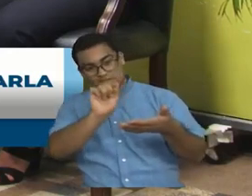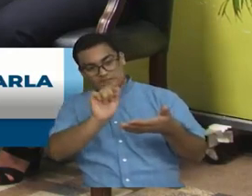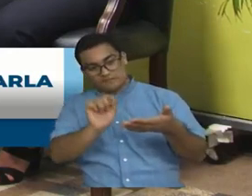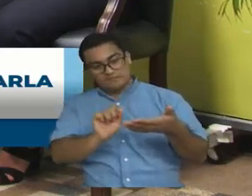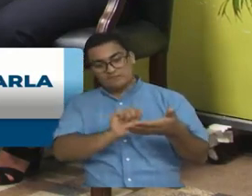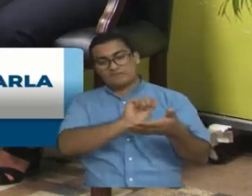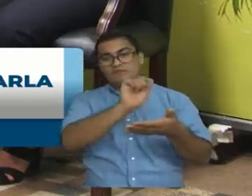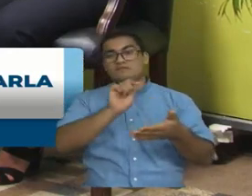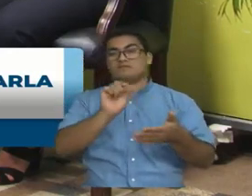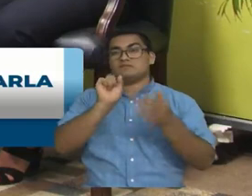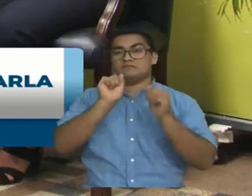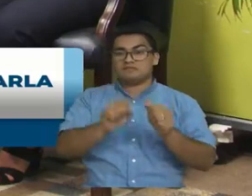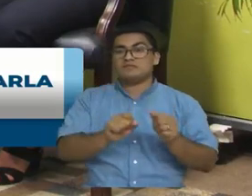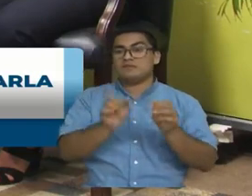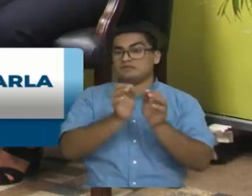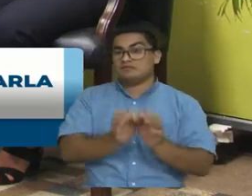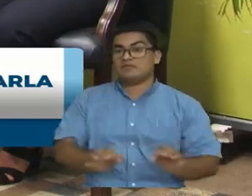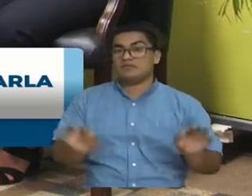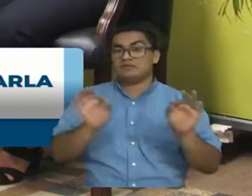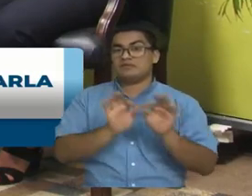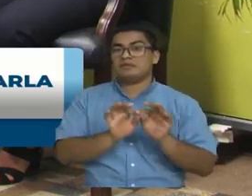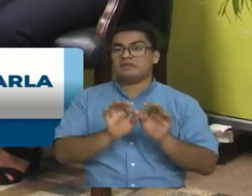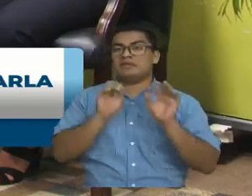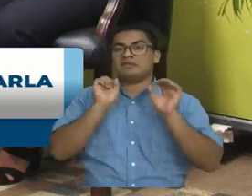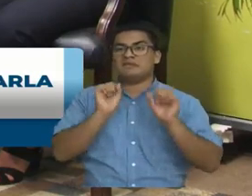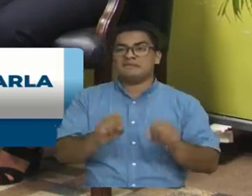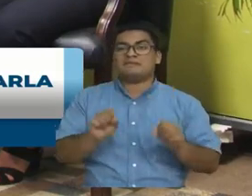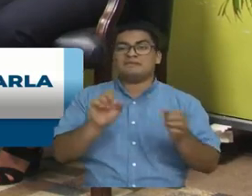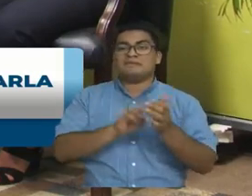los puntos. Eso pueden ser también